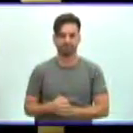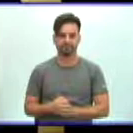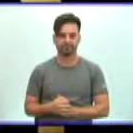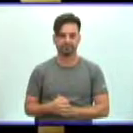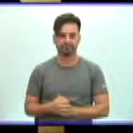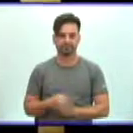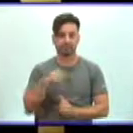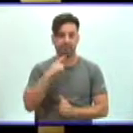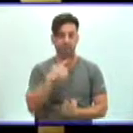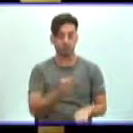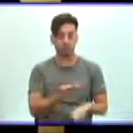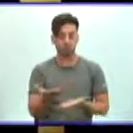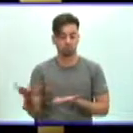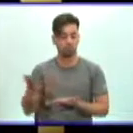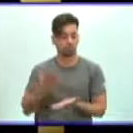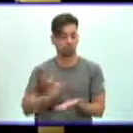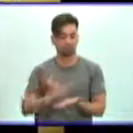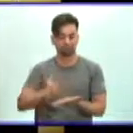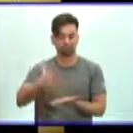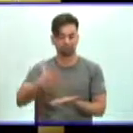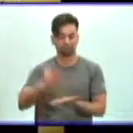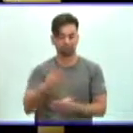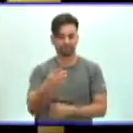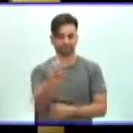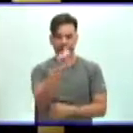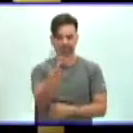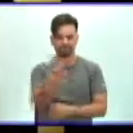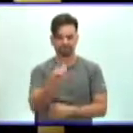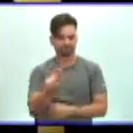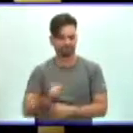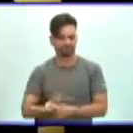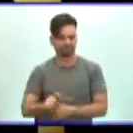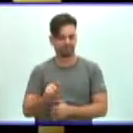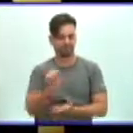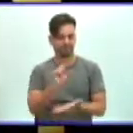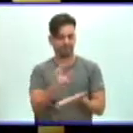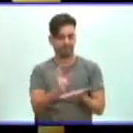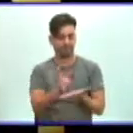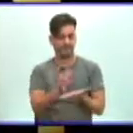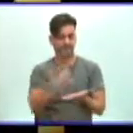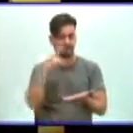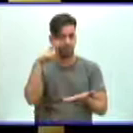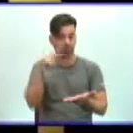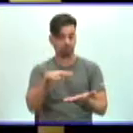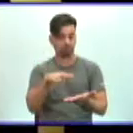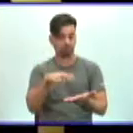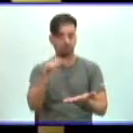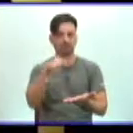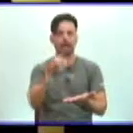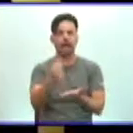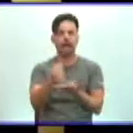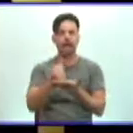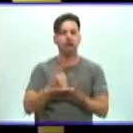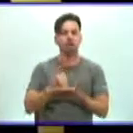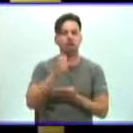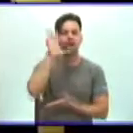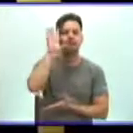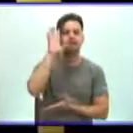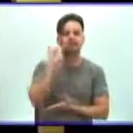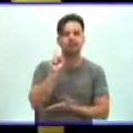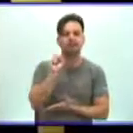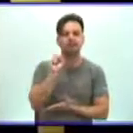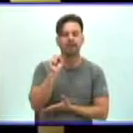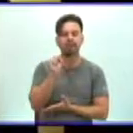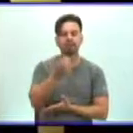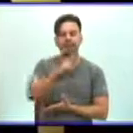entonces continuar con estos esquemas que también pueden encontrar en su libro de texto y que nos ayuda a entender un poco más cómo